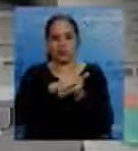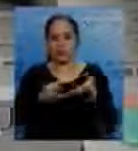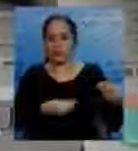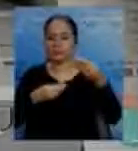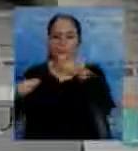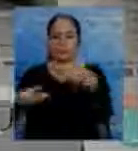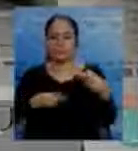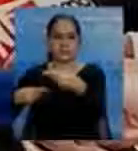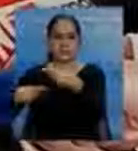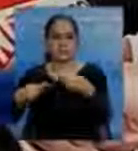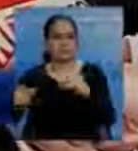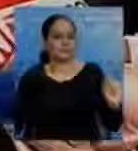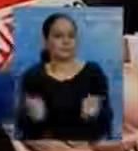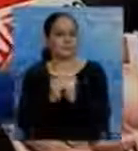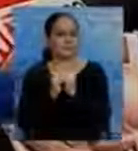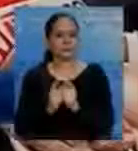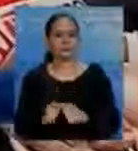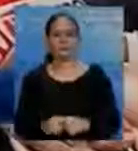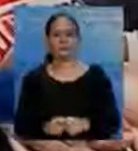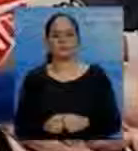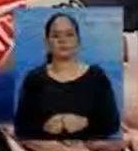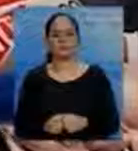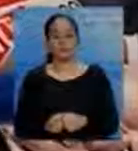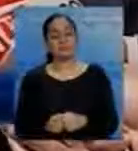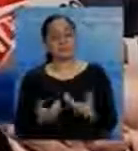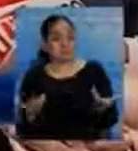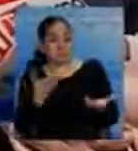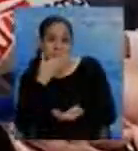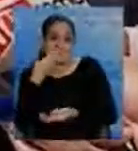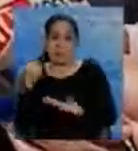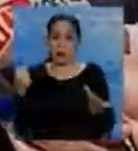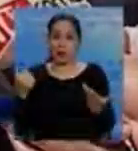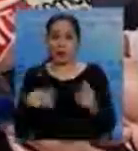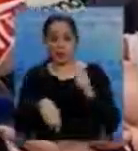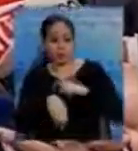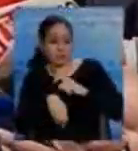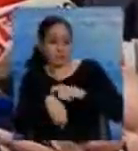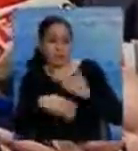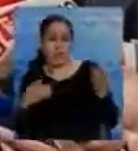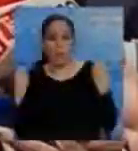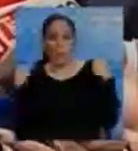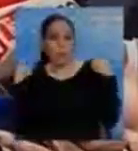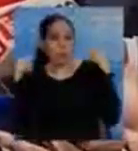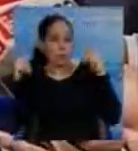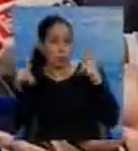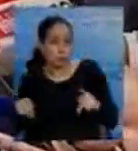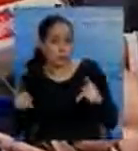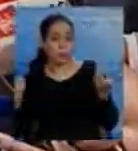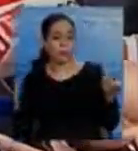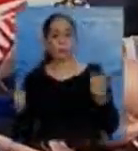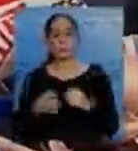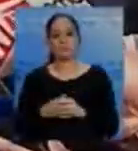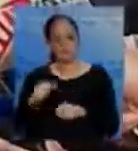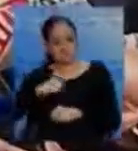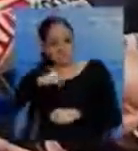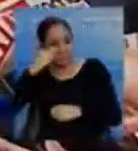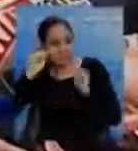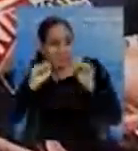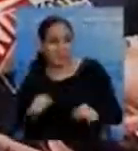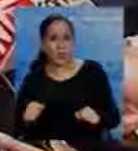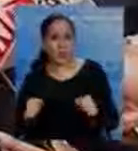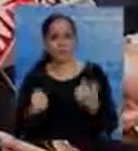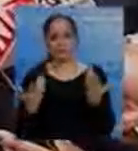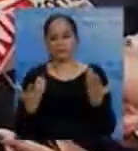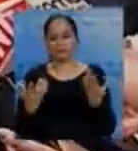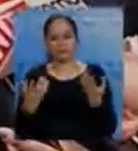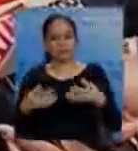dilaten. Indudablemente que vamos a ganar en oportunidad, en transparencia y